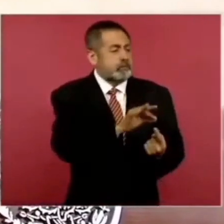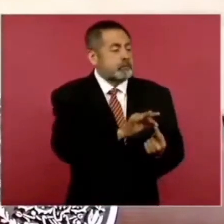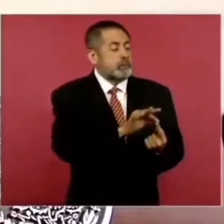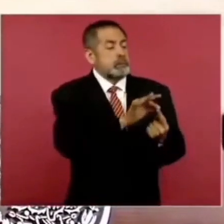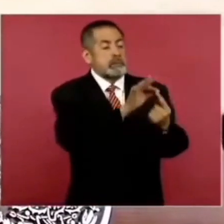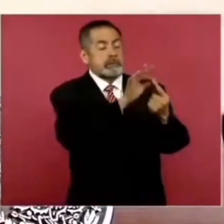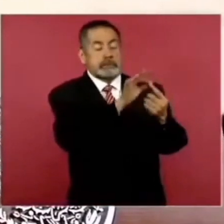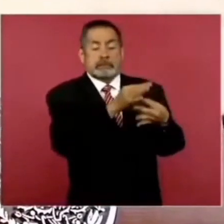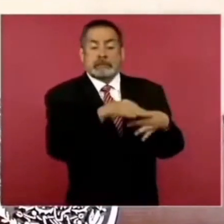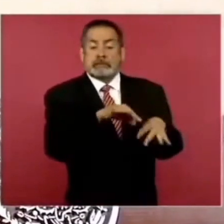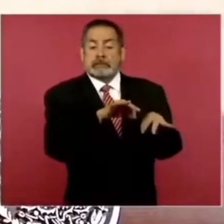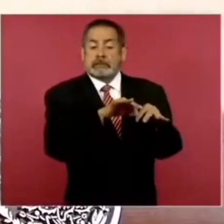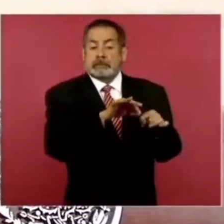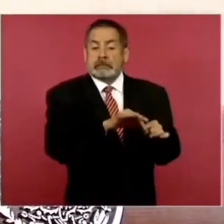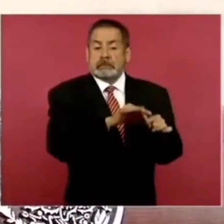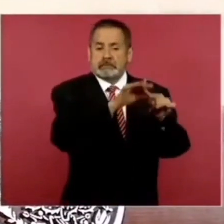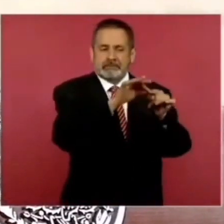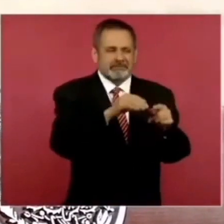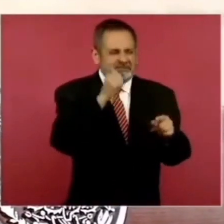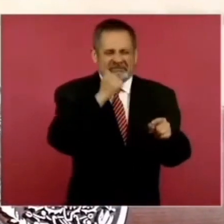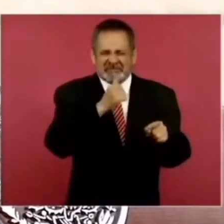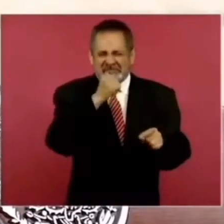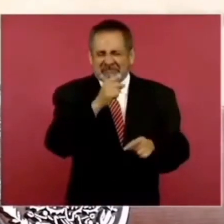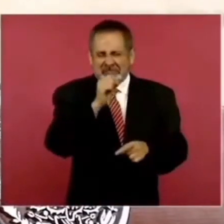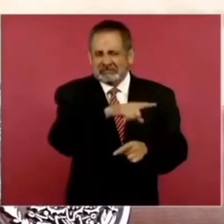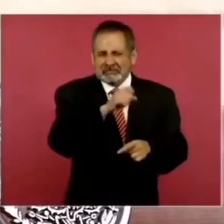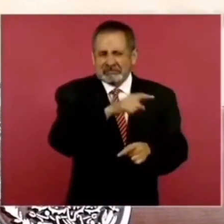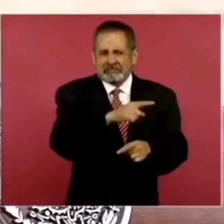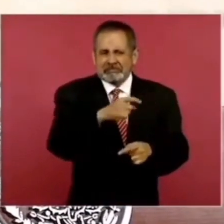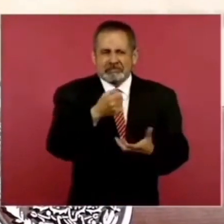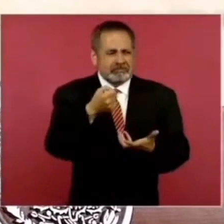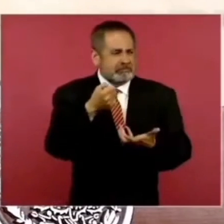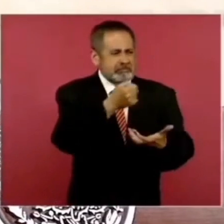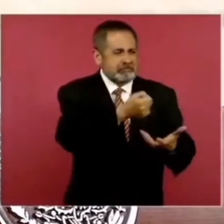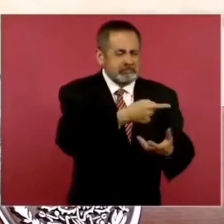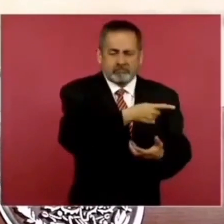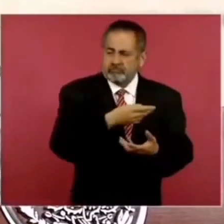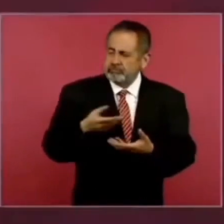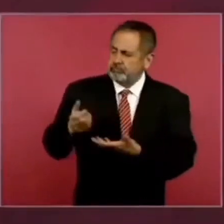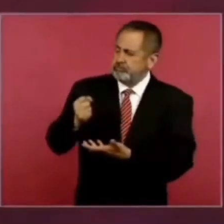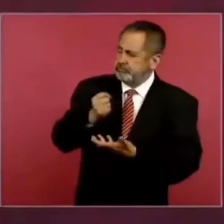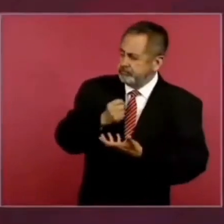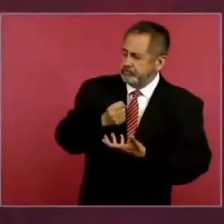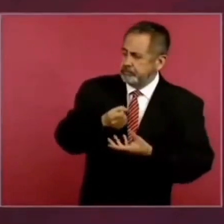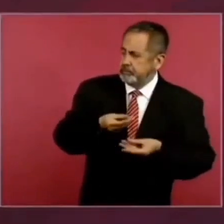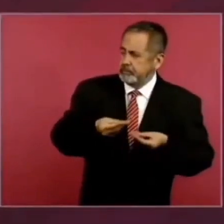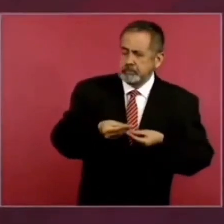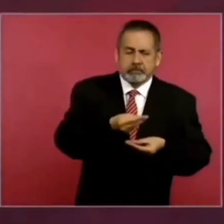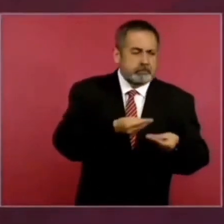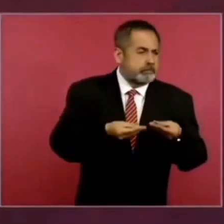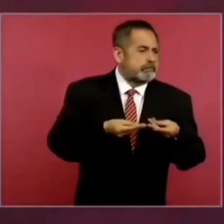preferencial en cuanto al manejo del presupuesto. Ha sido